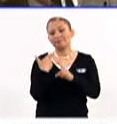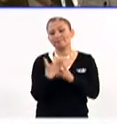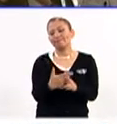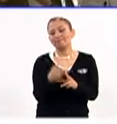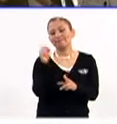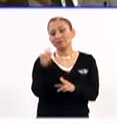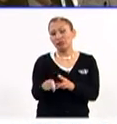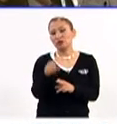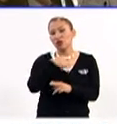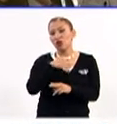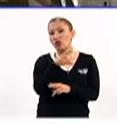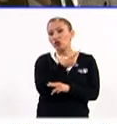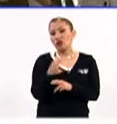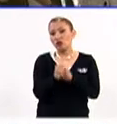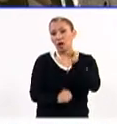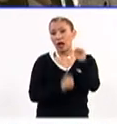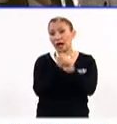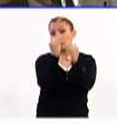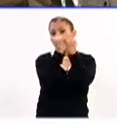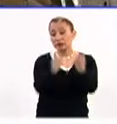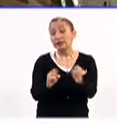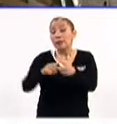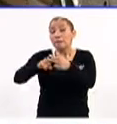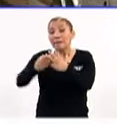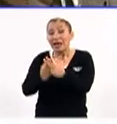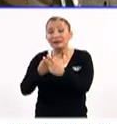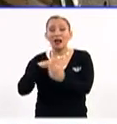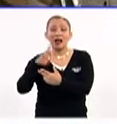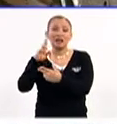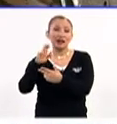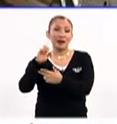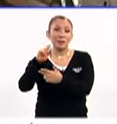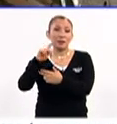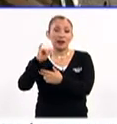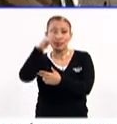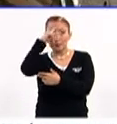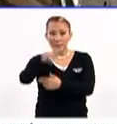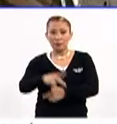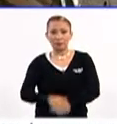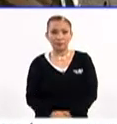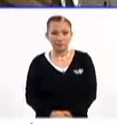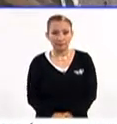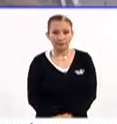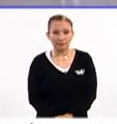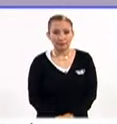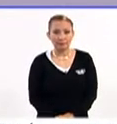celebraremos ese bicentenario de la independencia y el surgimiento de la República Mexicana.